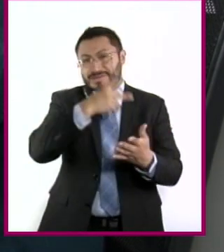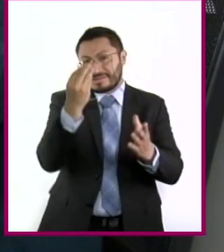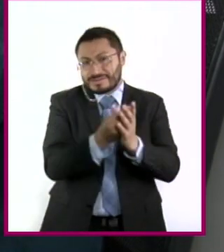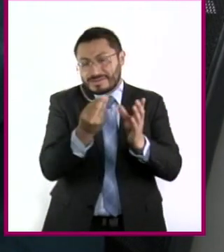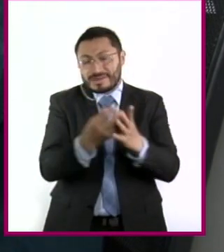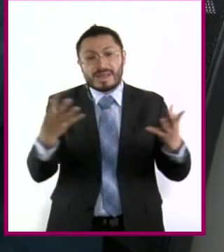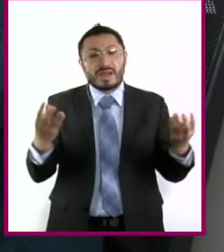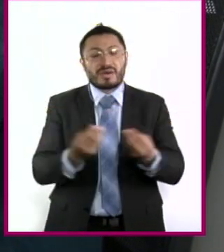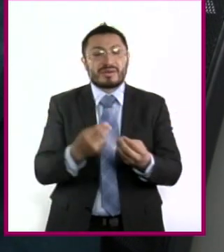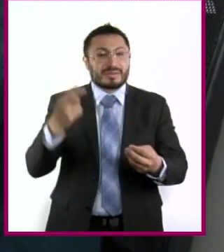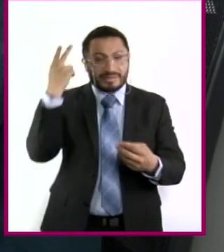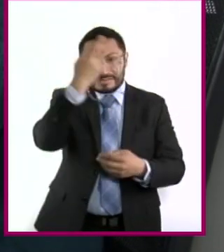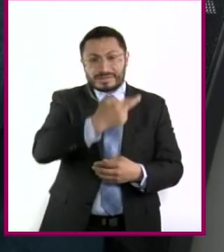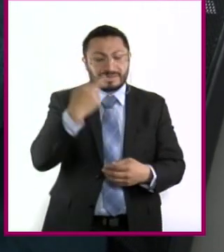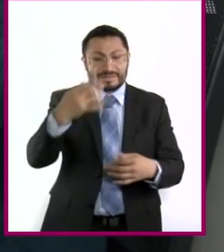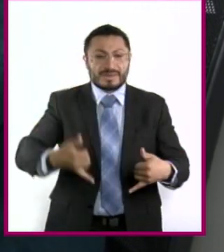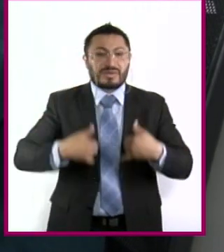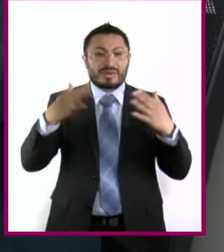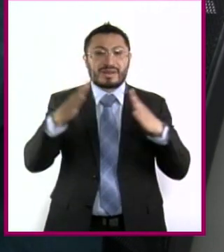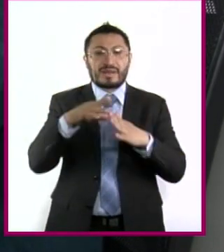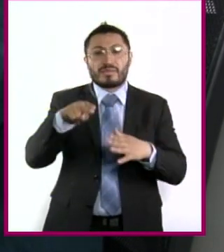juntos. Visítanos en